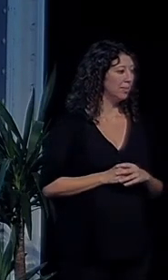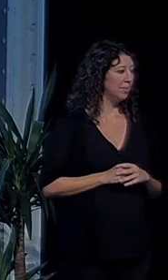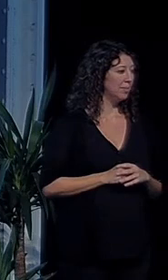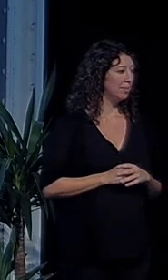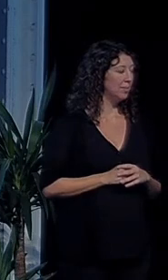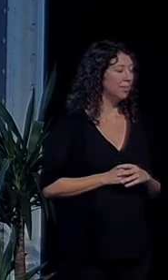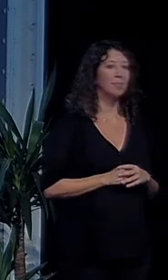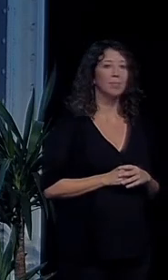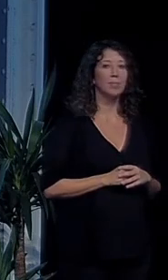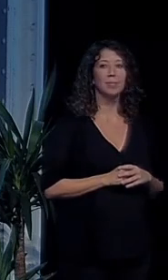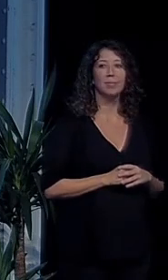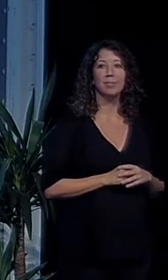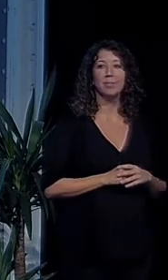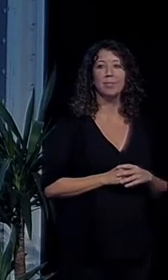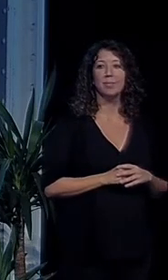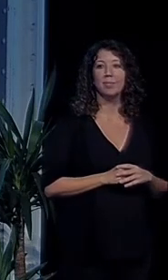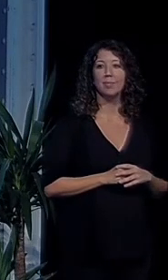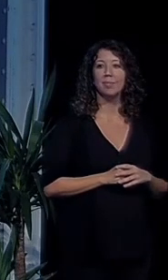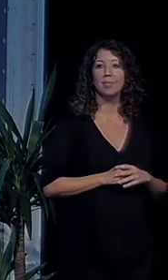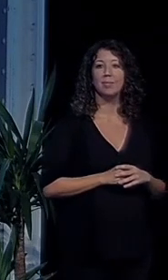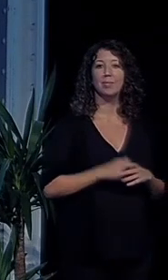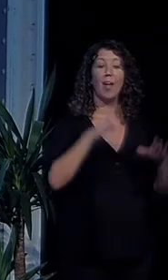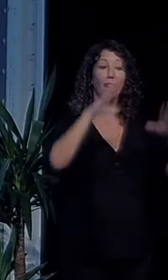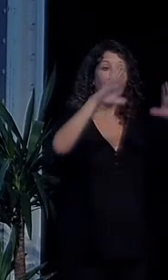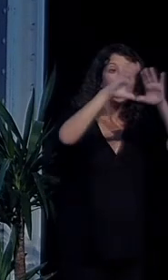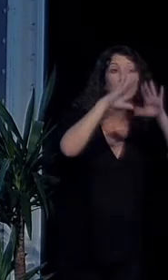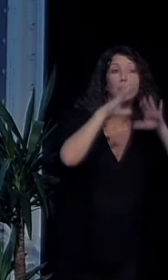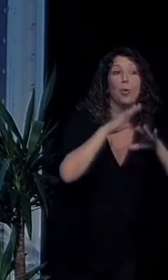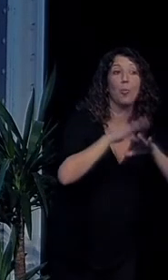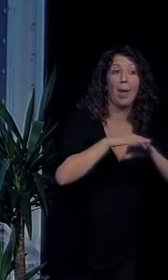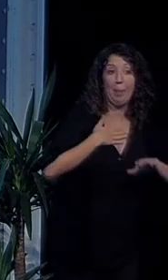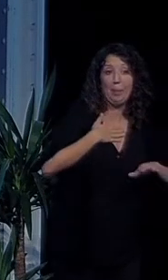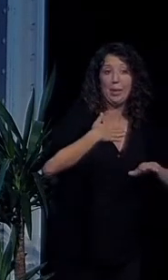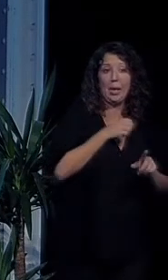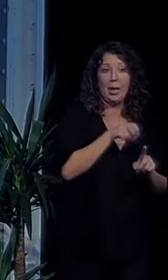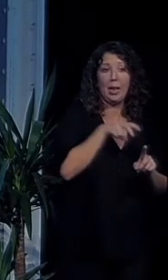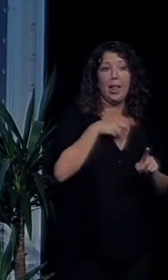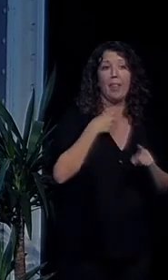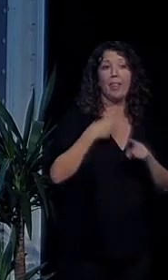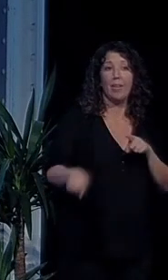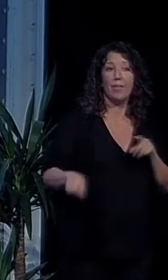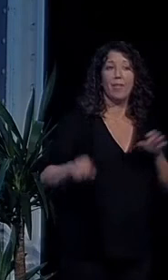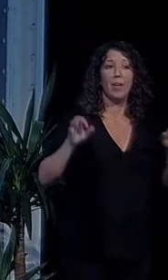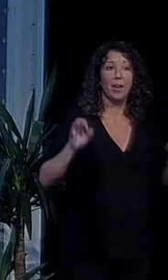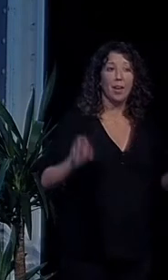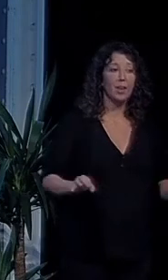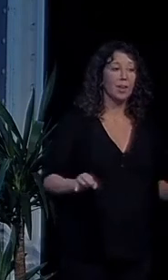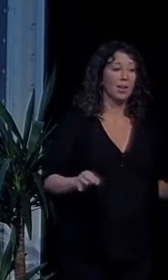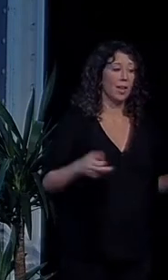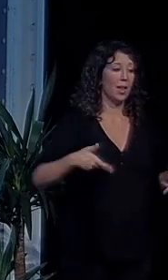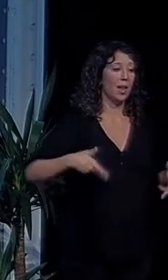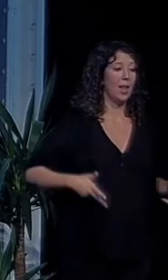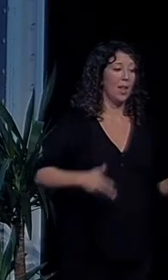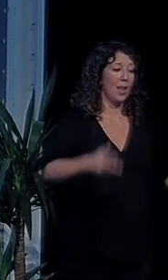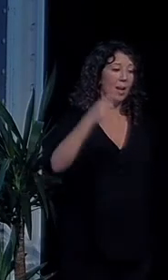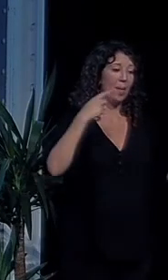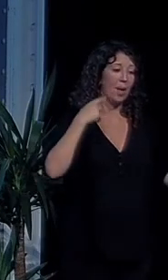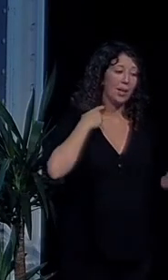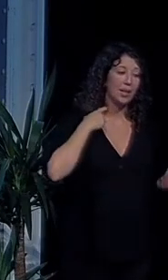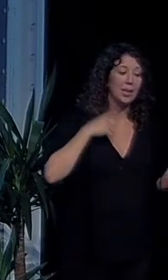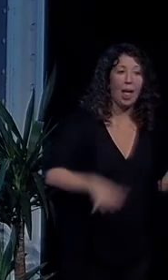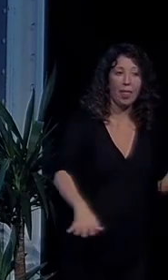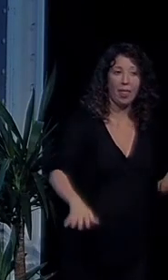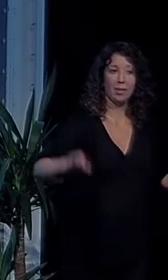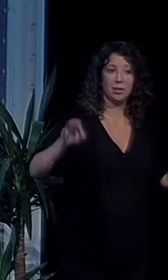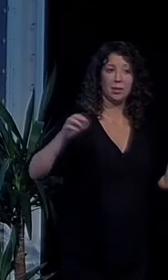fundamentalmente porque el feminismo para mí es otra cosa. O sea, el feminismo son las teorías de la libertad del sujeto en todas sus